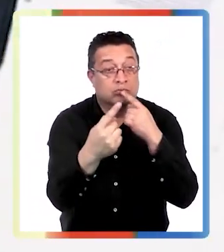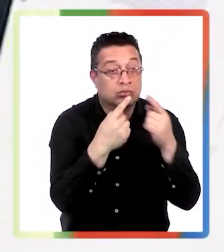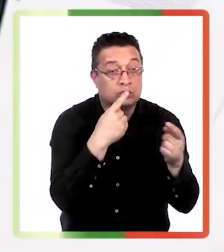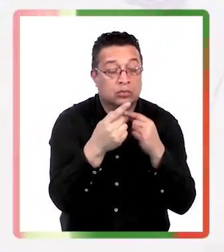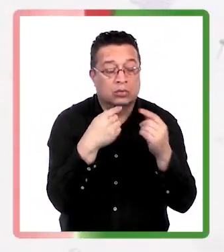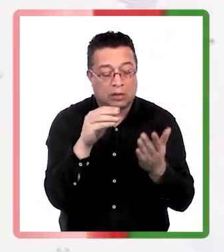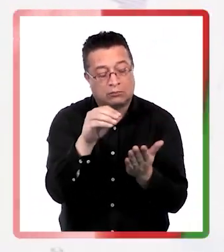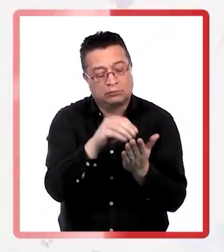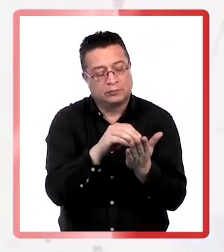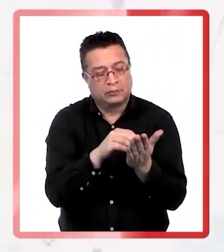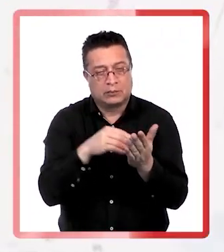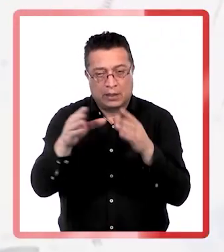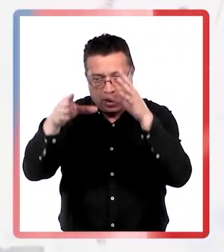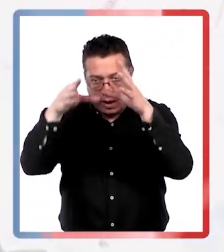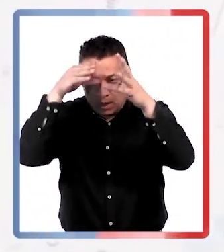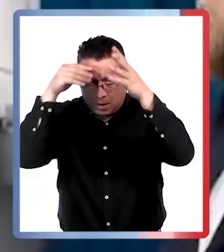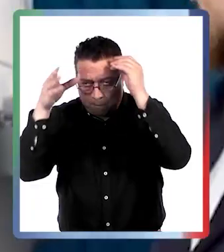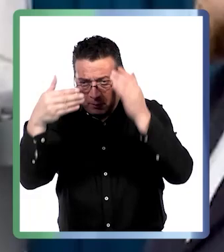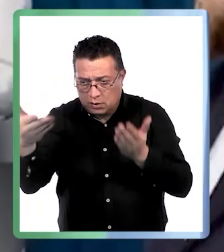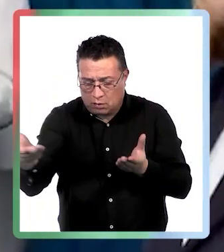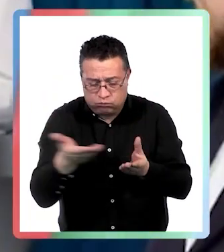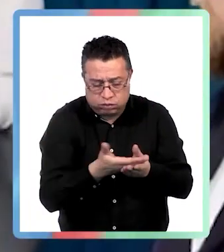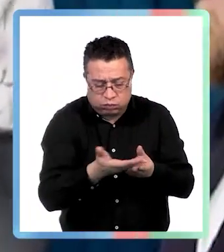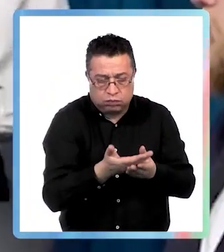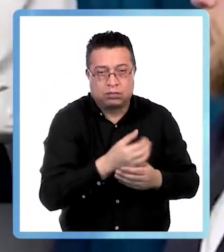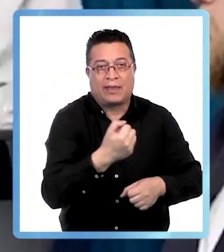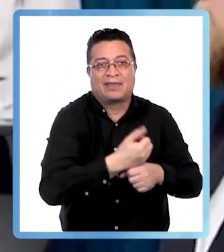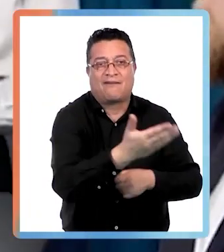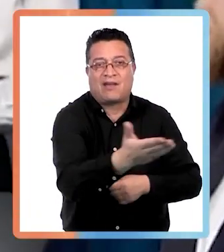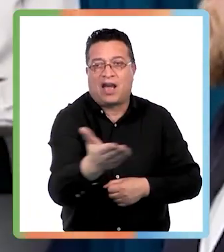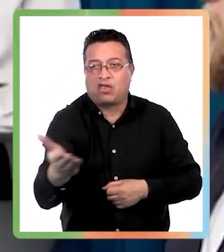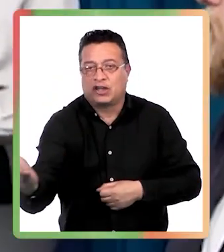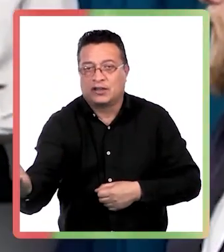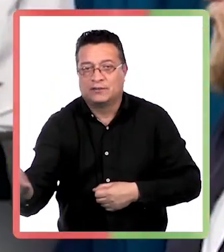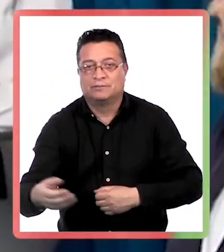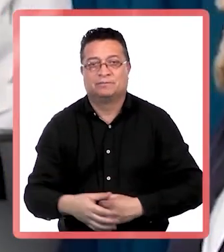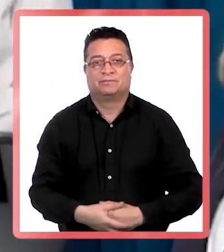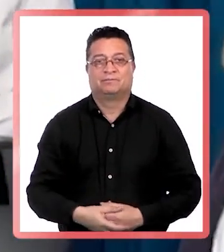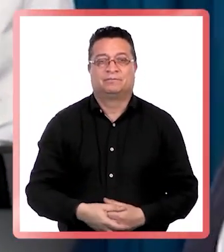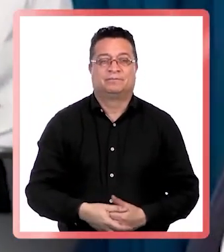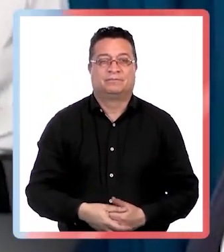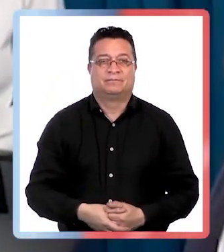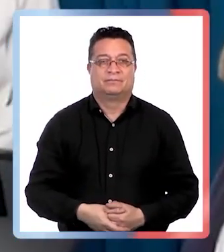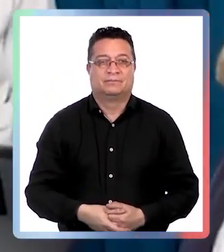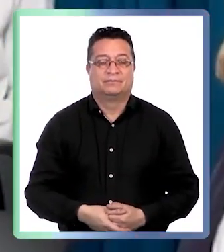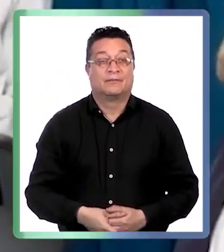una encuesta que busca levantar las experiencias de nuestros trabajadores.